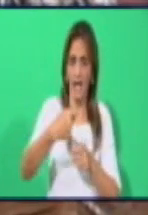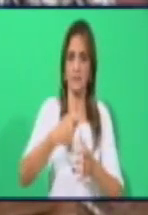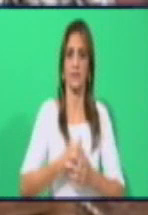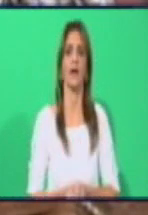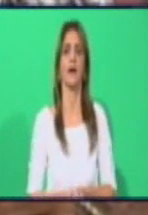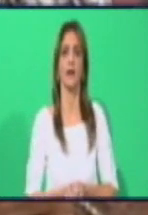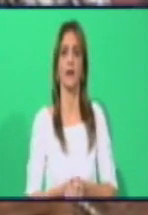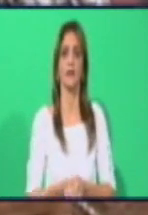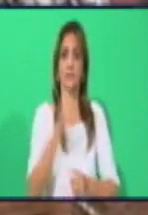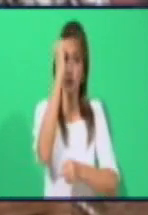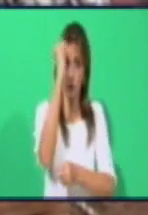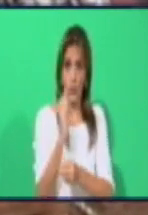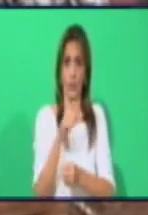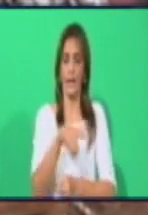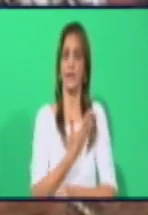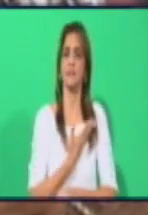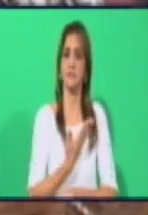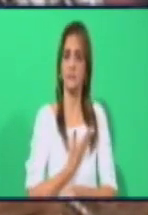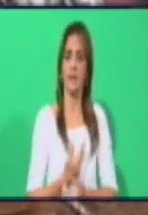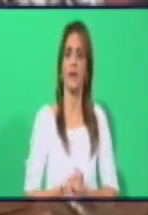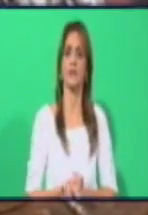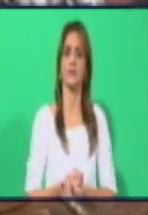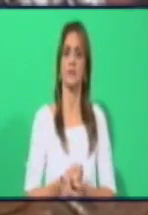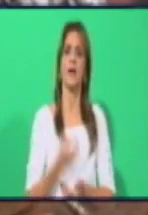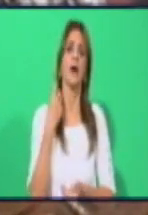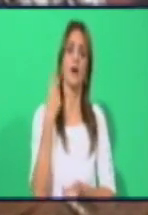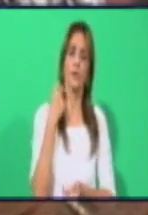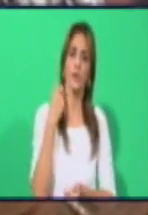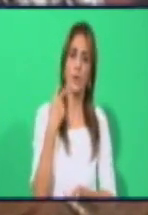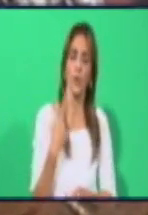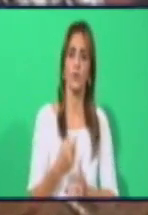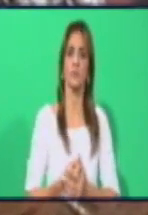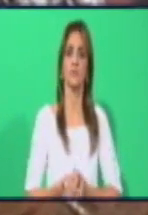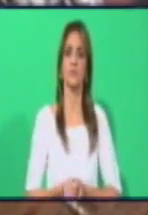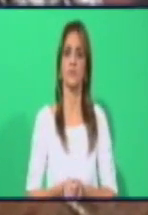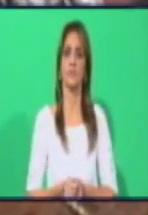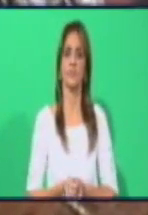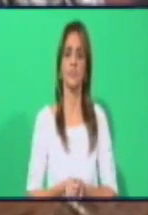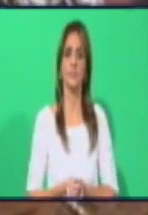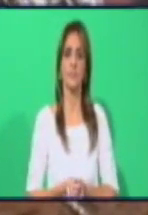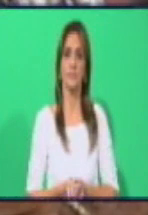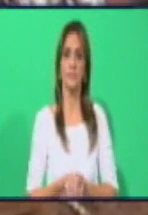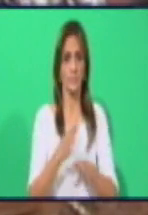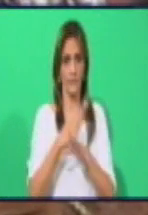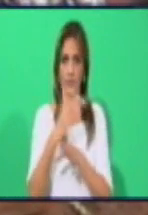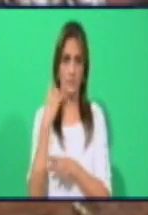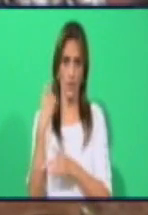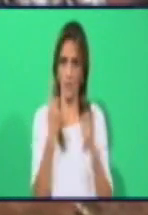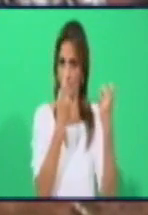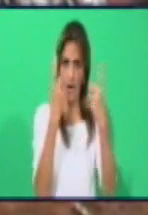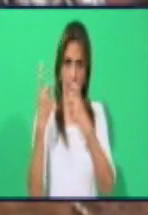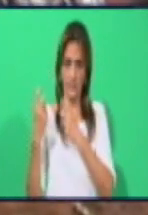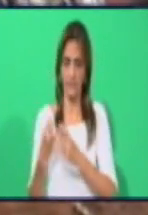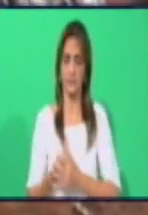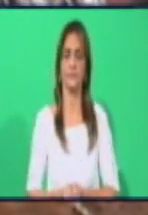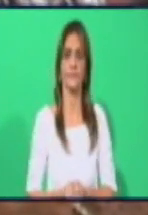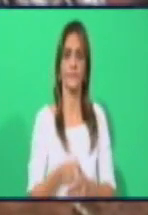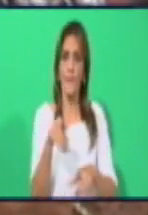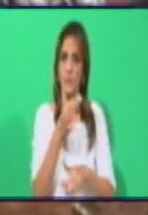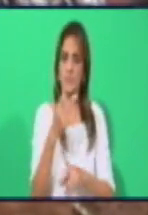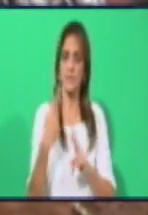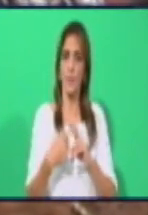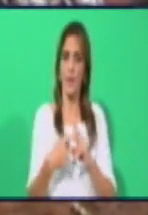cristal, 2 botellas de aguardiente Saocán y 17 botellas de Amanacruz 3 años. En el caso del comedor obrero de la